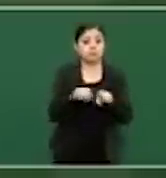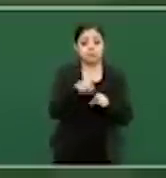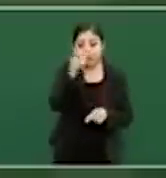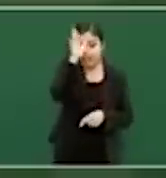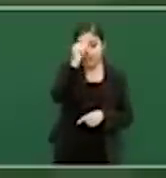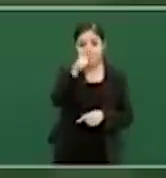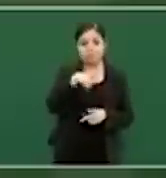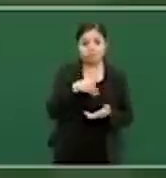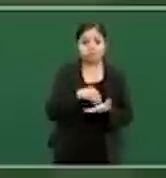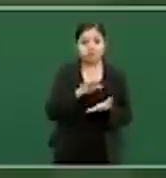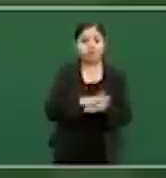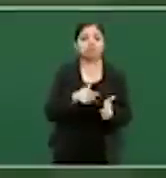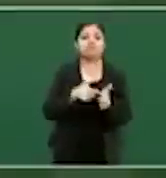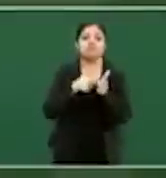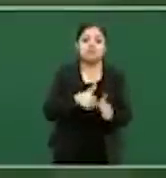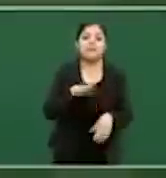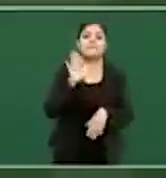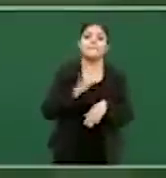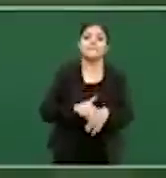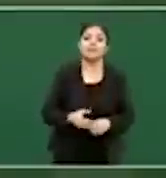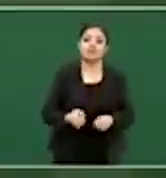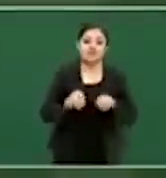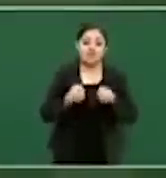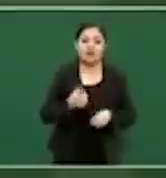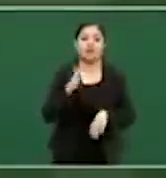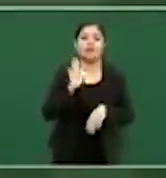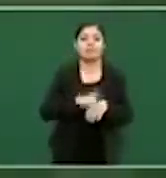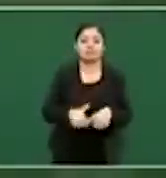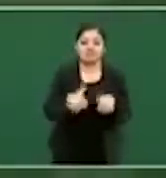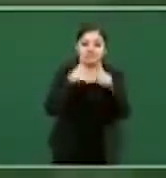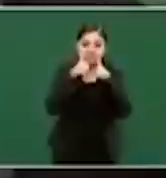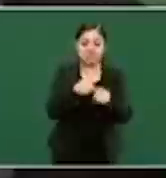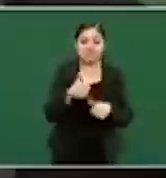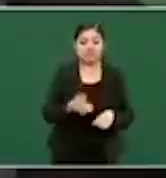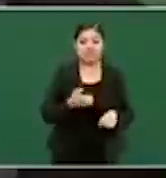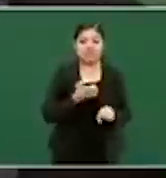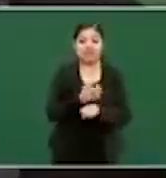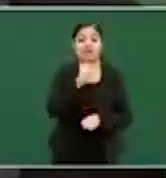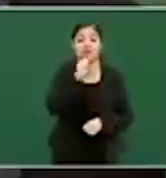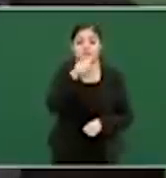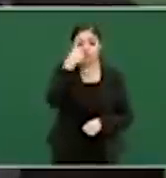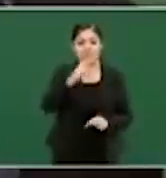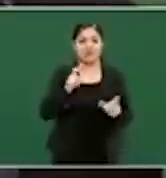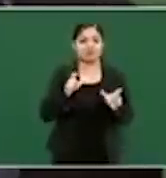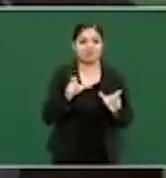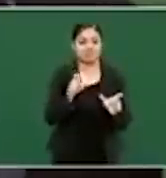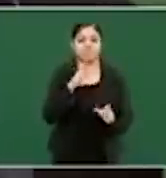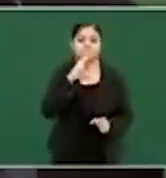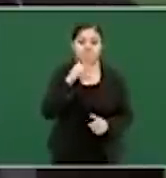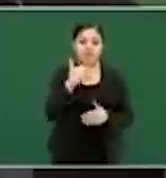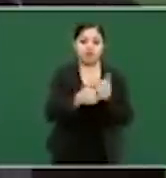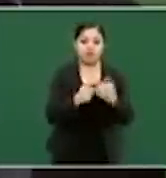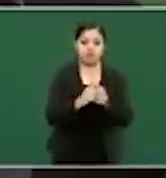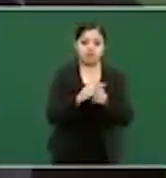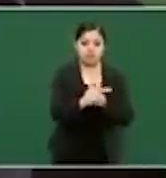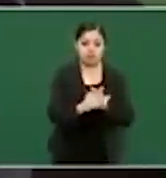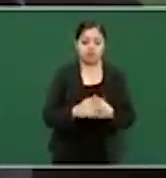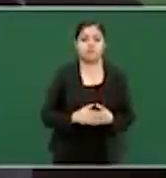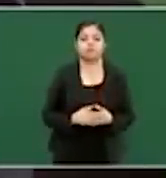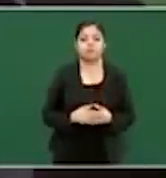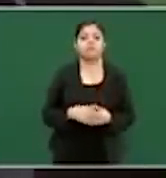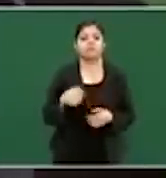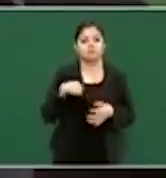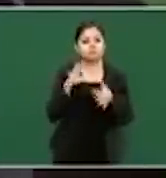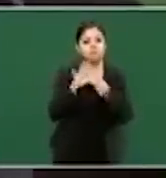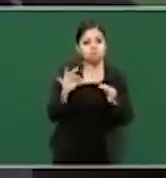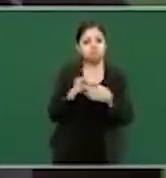ajustes y la manera con la que vamos a reforzar las acciones que estamos emprendiendo en Jalisco en materia de seguridad en los próximos meses. Hablamos de muchos temas.